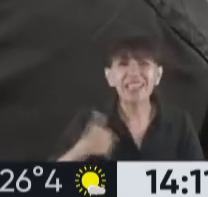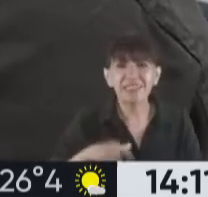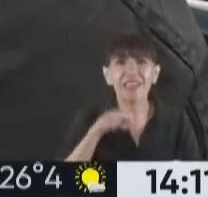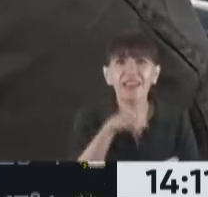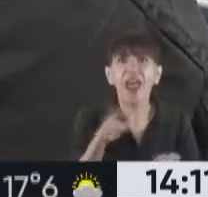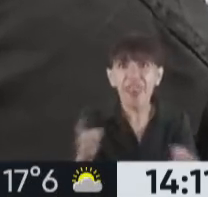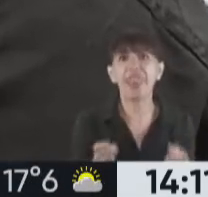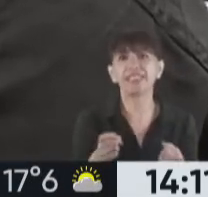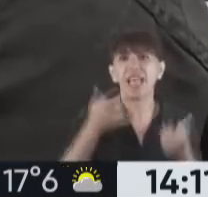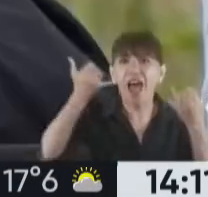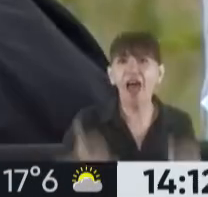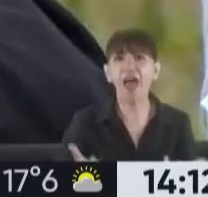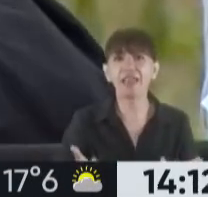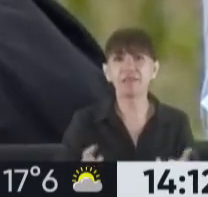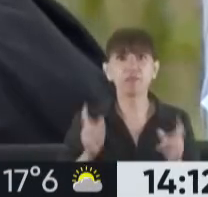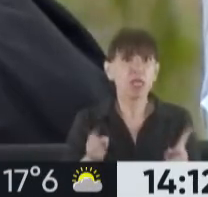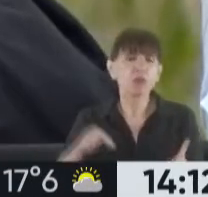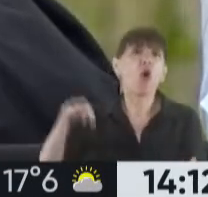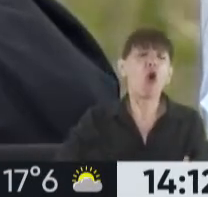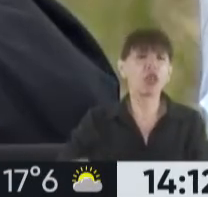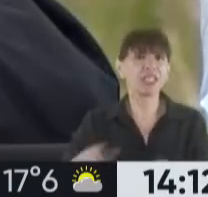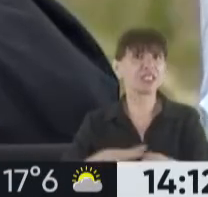necesitan. Como los rosarinos hoy.